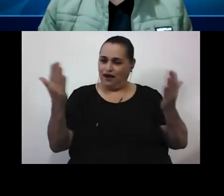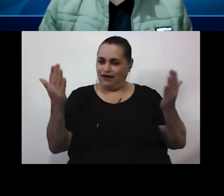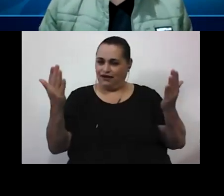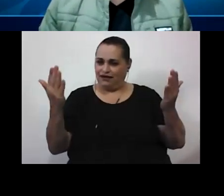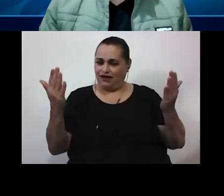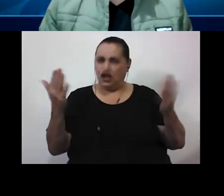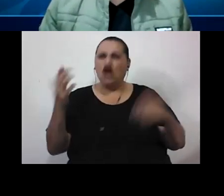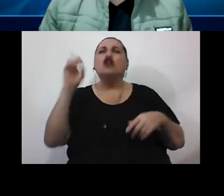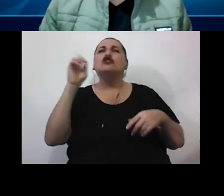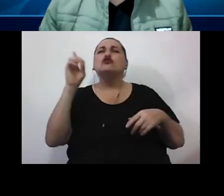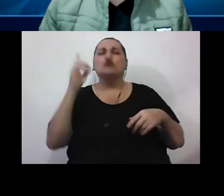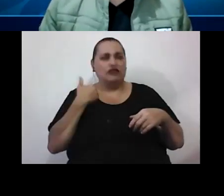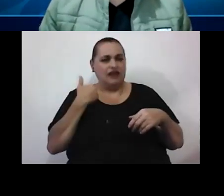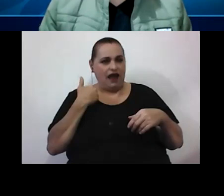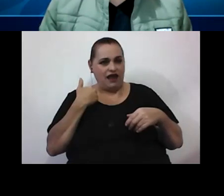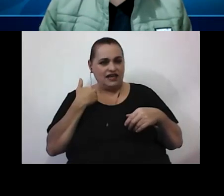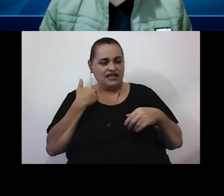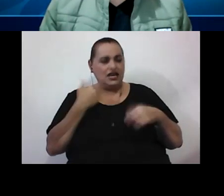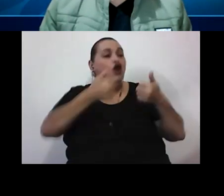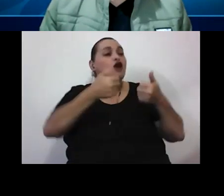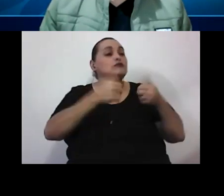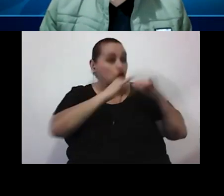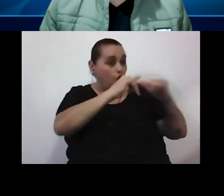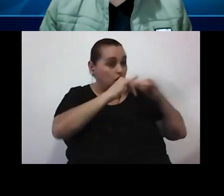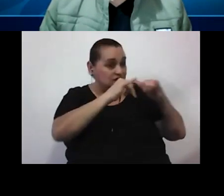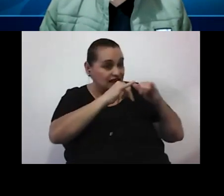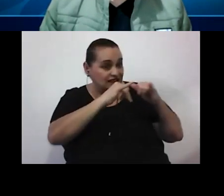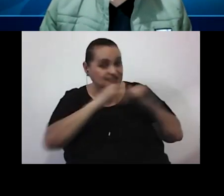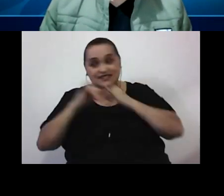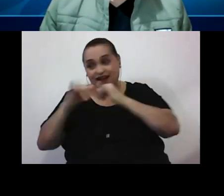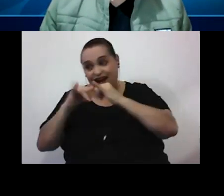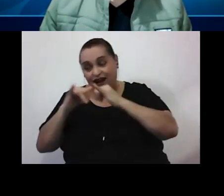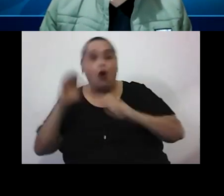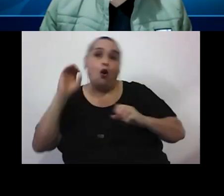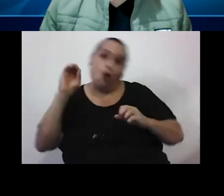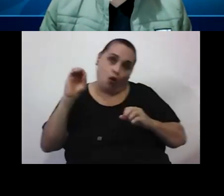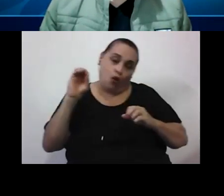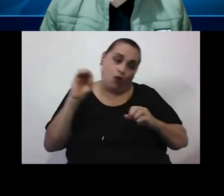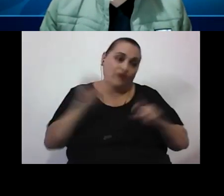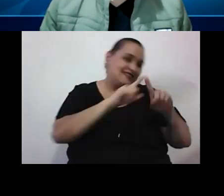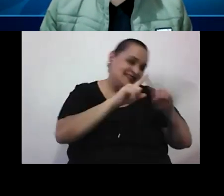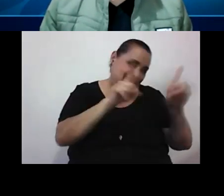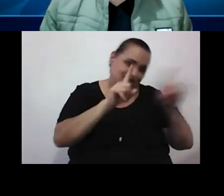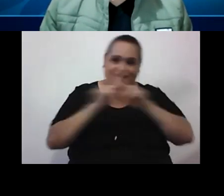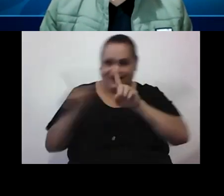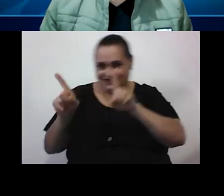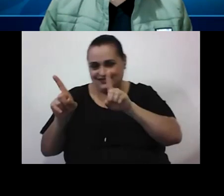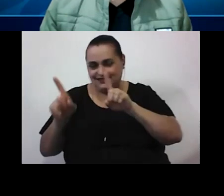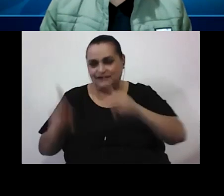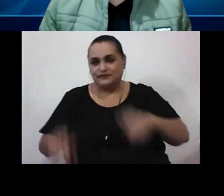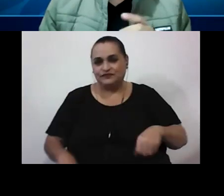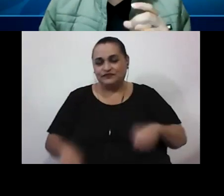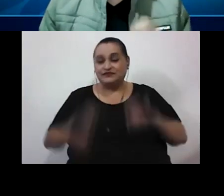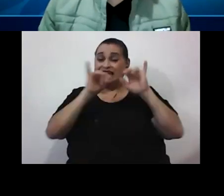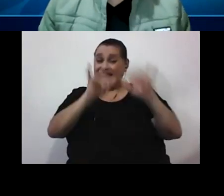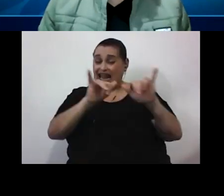hay alguna coincidencia o alguna diferencia. Esto